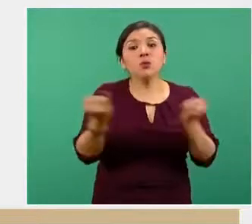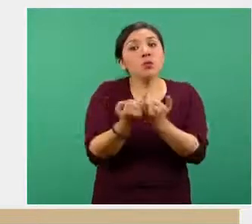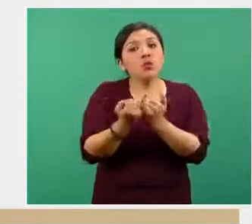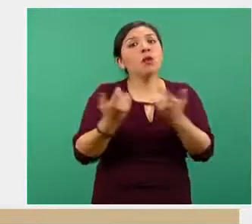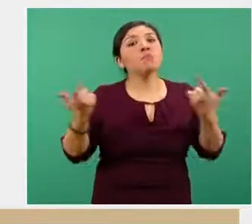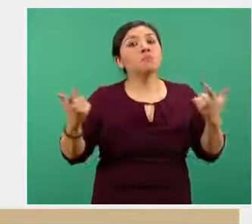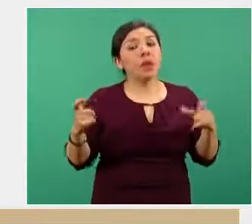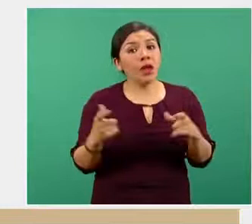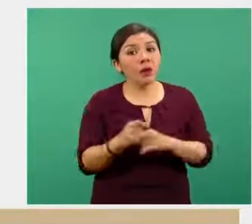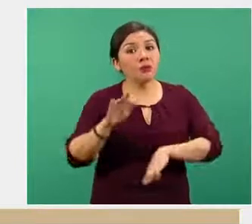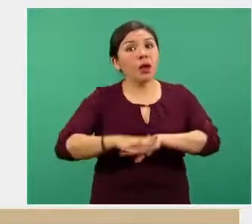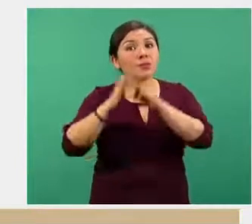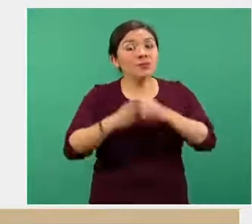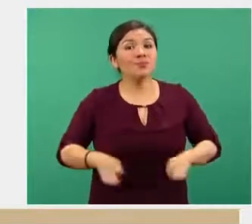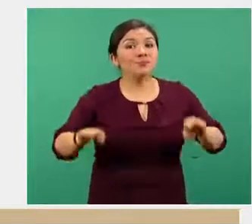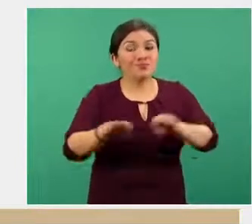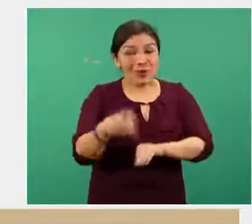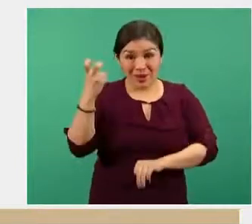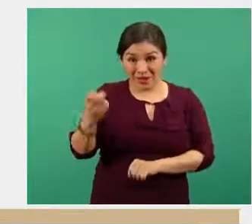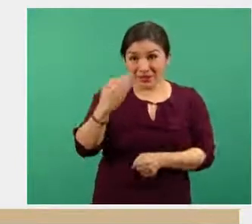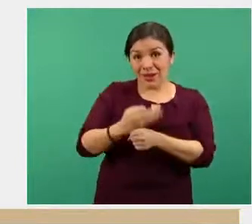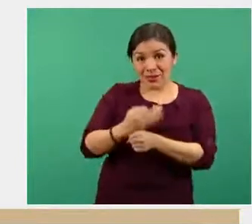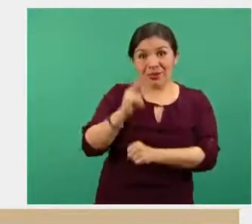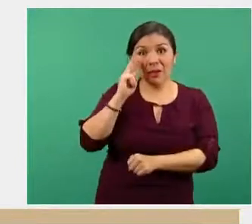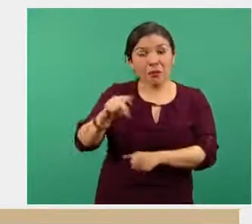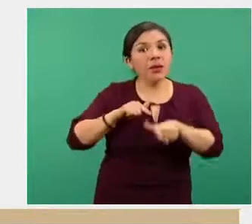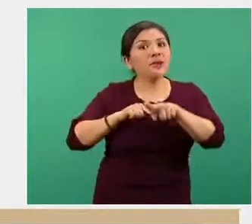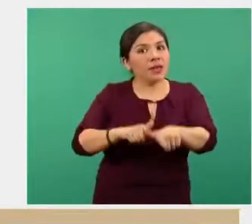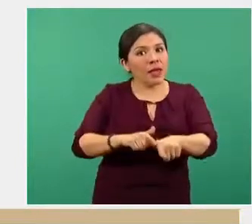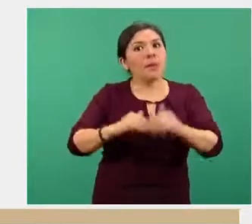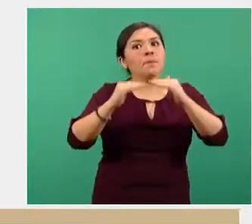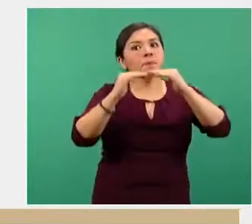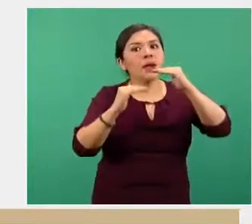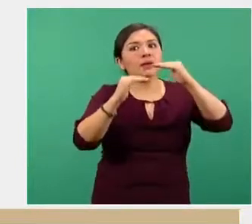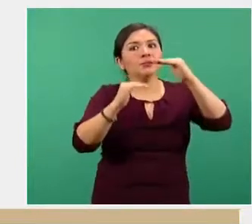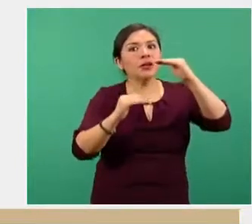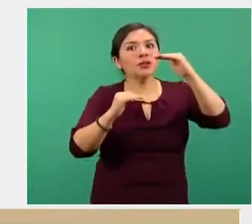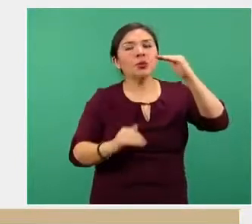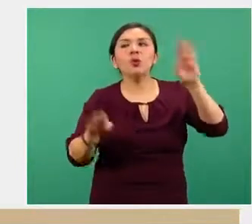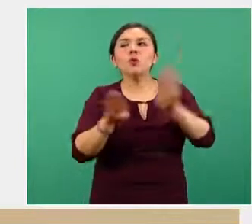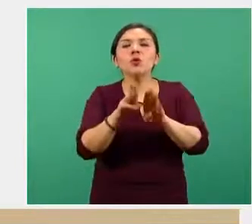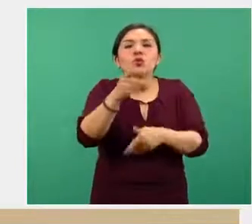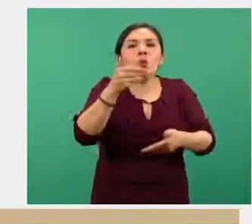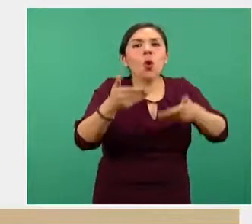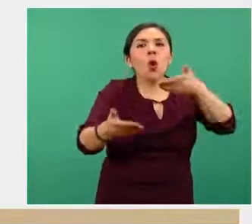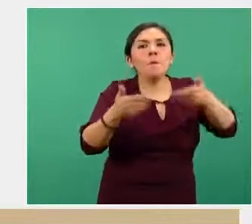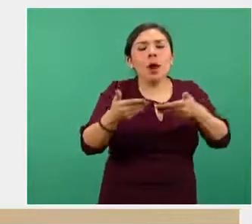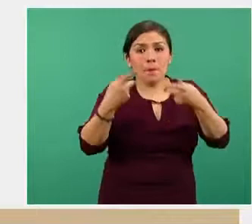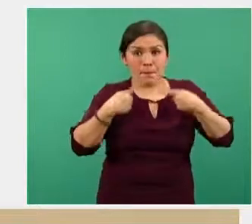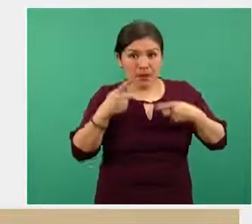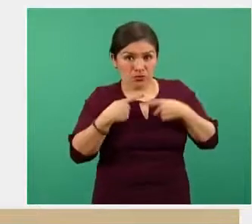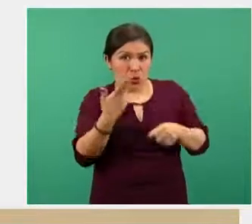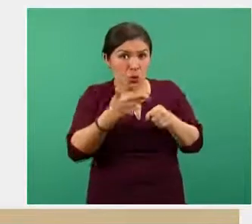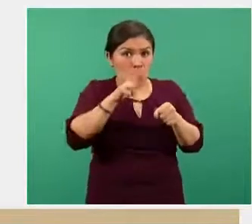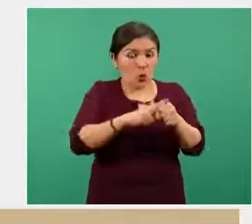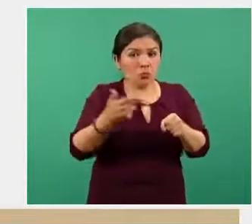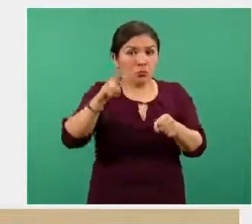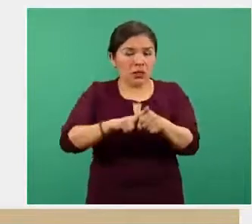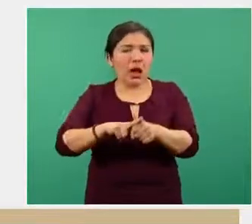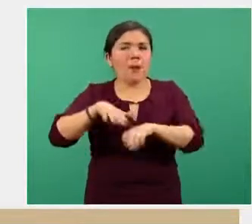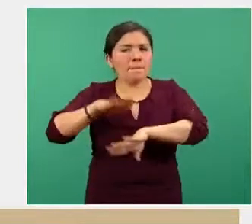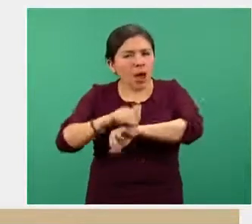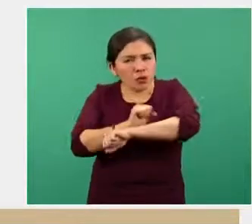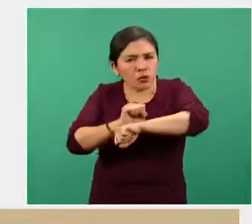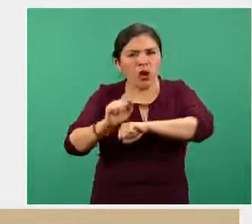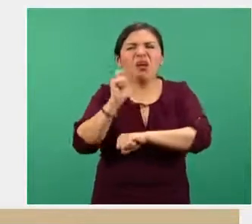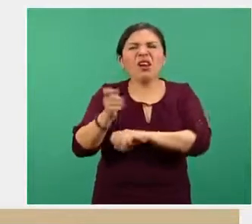manera importante y continuamos descendiendo inclusive cuando comparamos la hospitalización mínima que